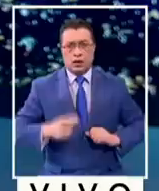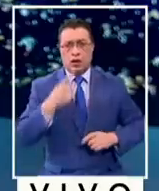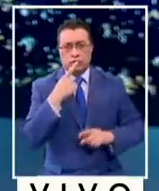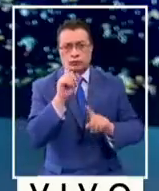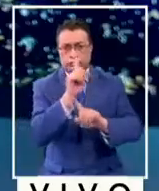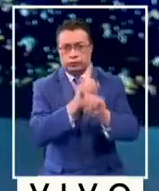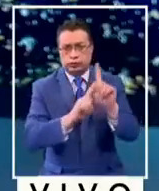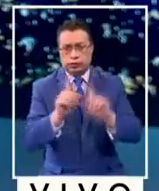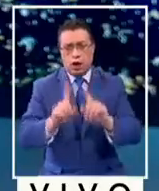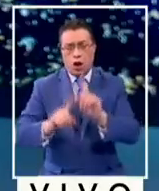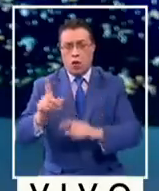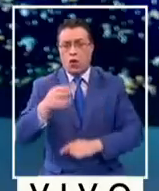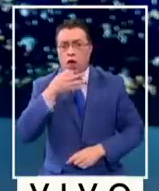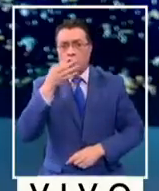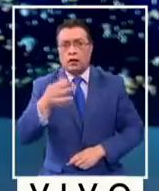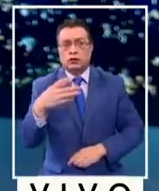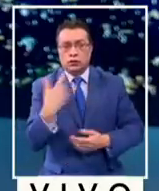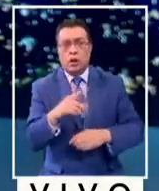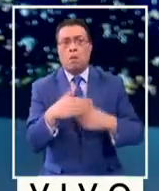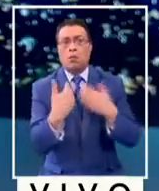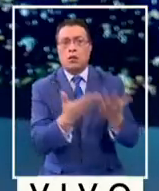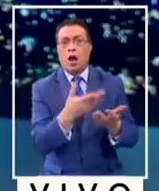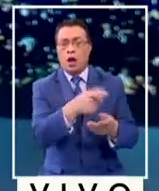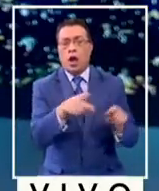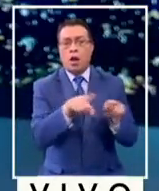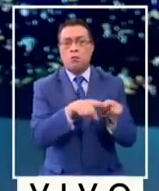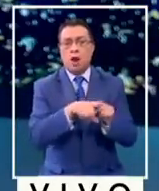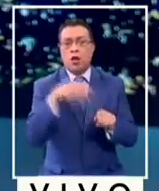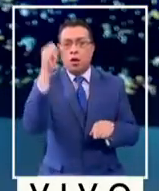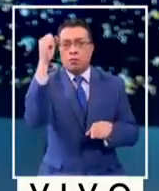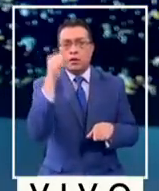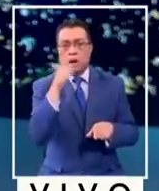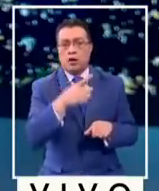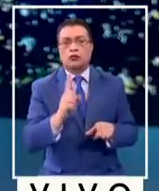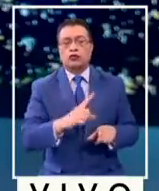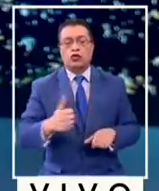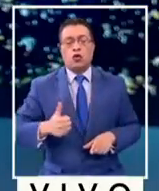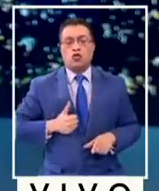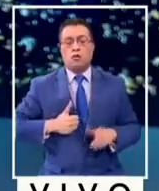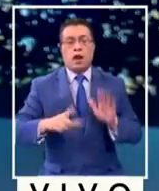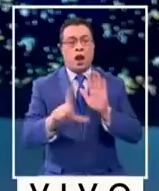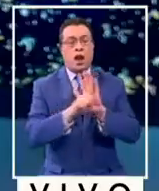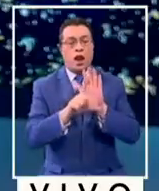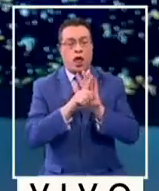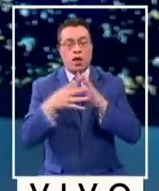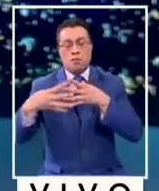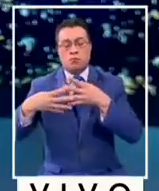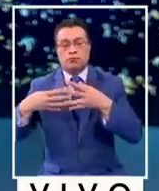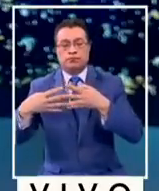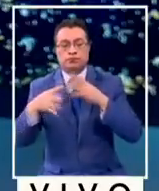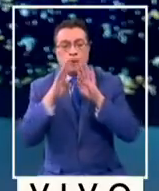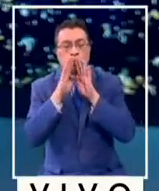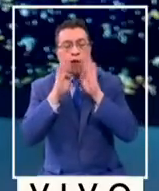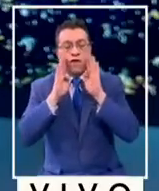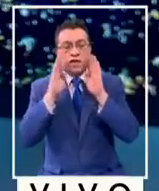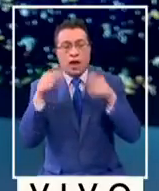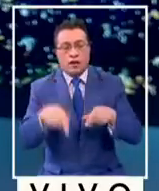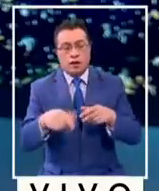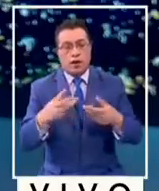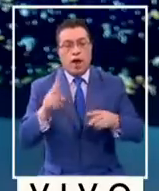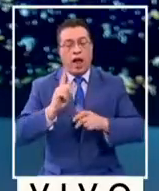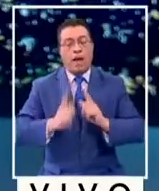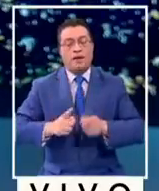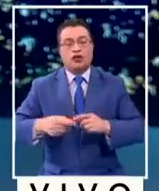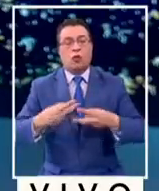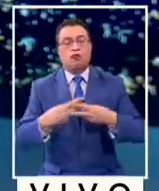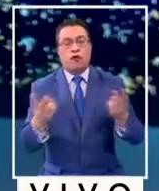quienes sostienen que la decisión de poner a Pablo Piñera en ese cargo incumplía las leyes de probidad de la administración pública. Dejar en